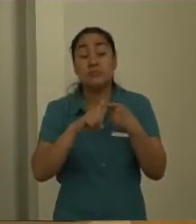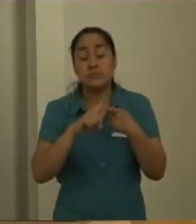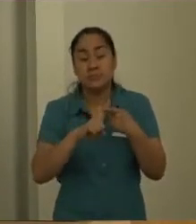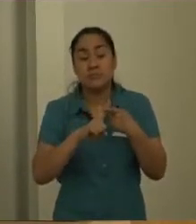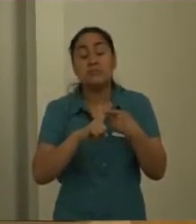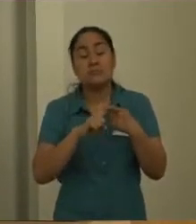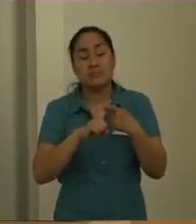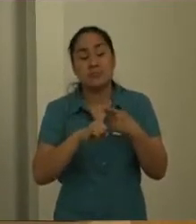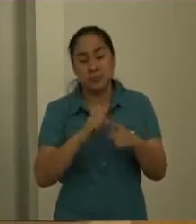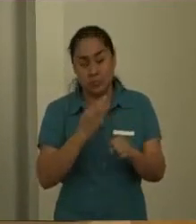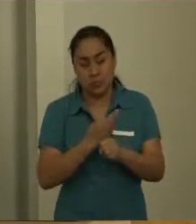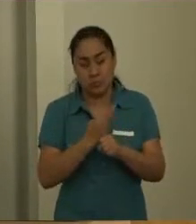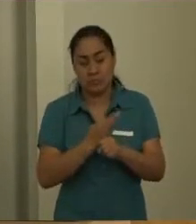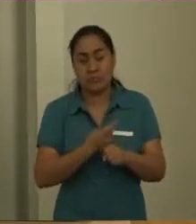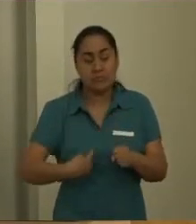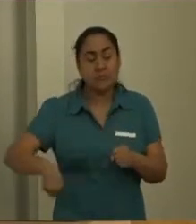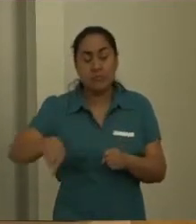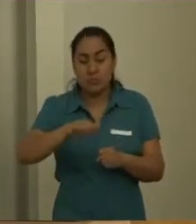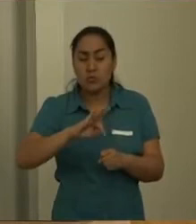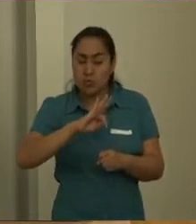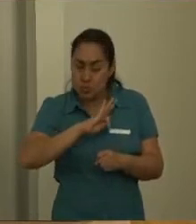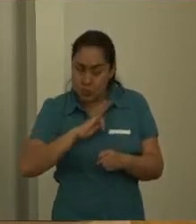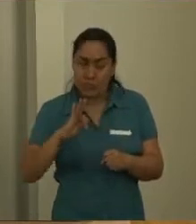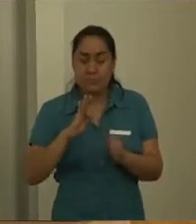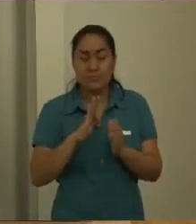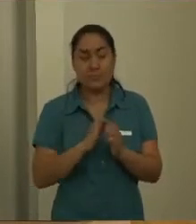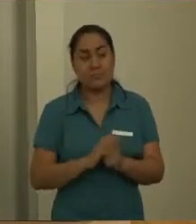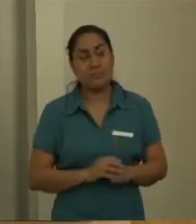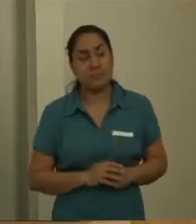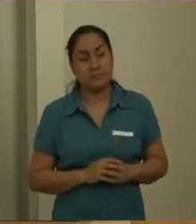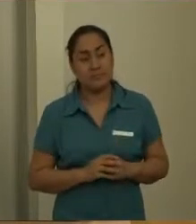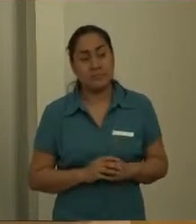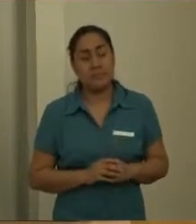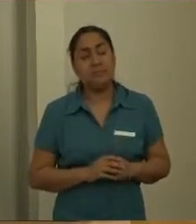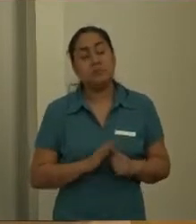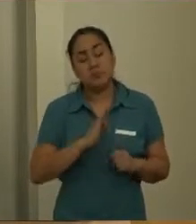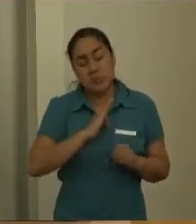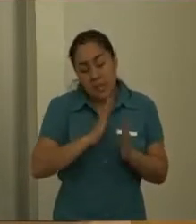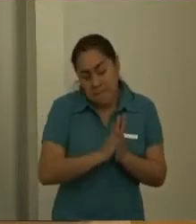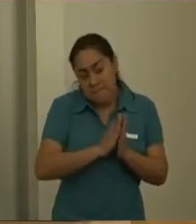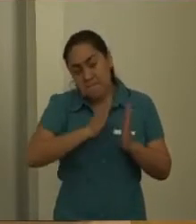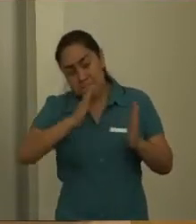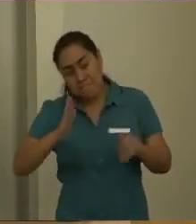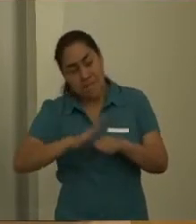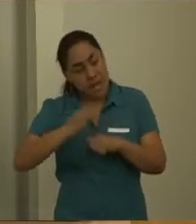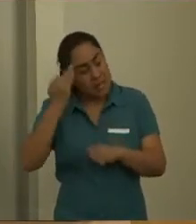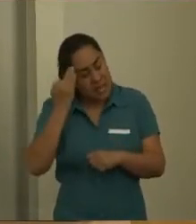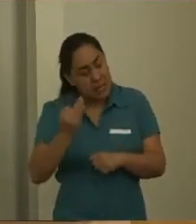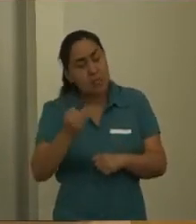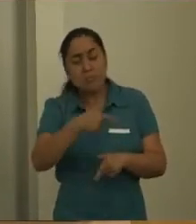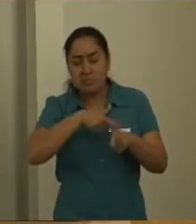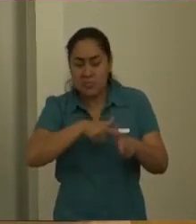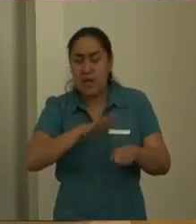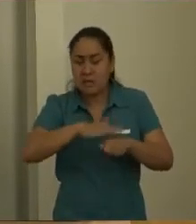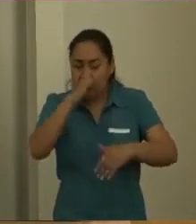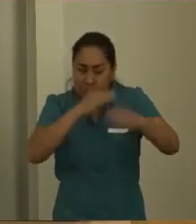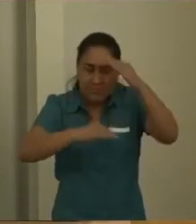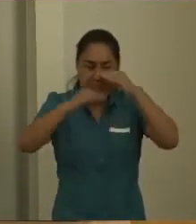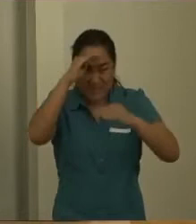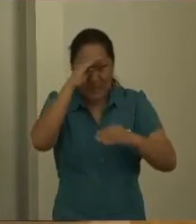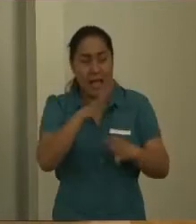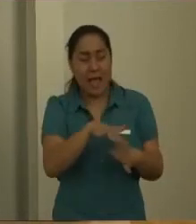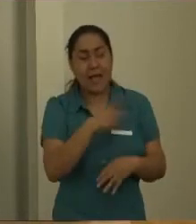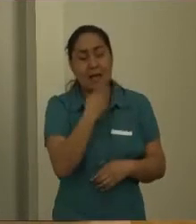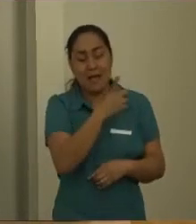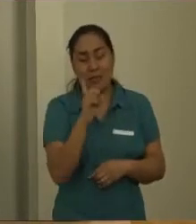vamos a poder prolongar y seguir pensando en lo que el doctor rodolfo